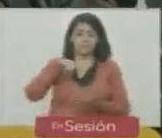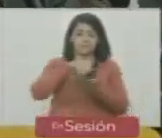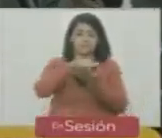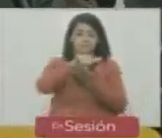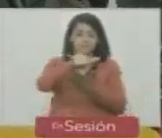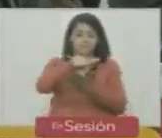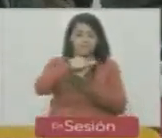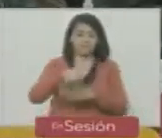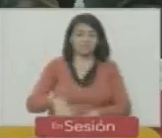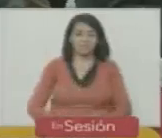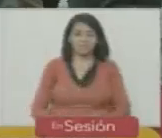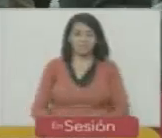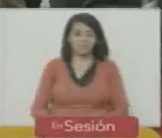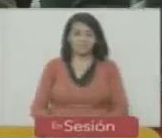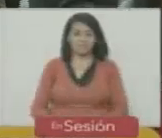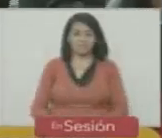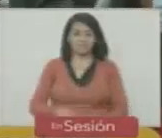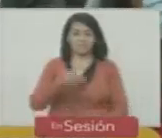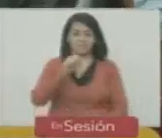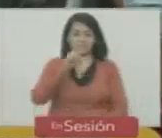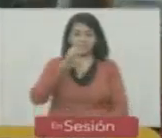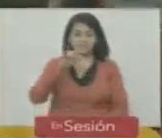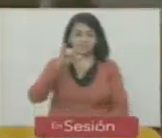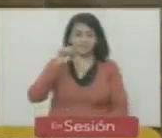el aeropuerto de Ezeiza,